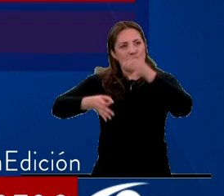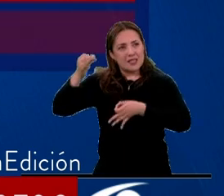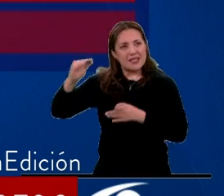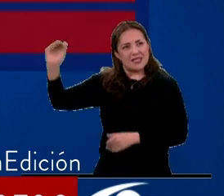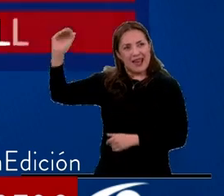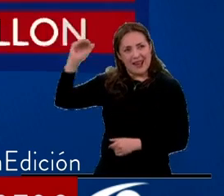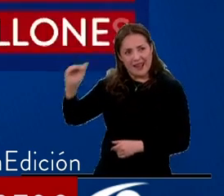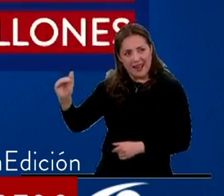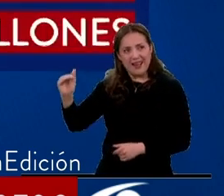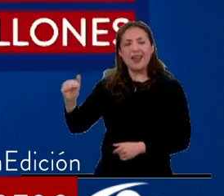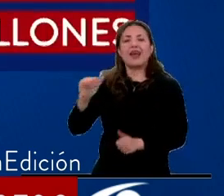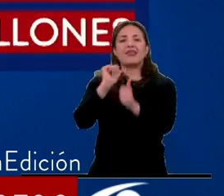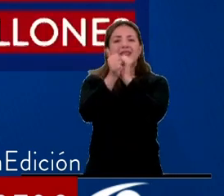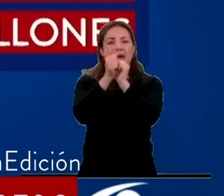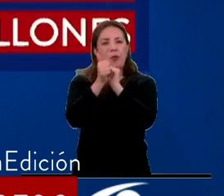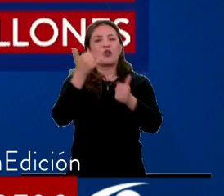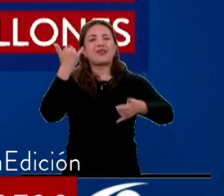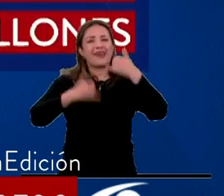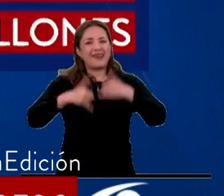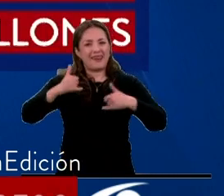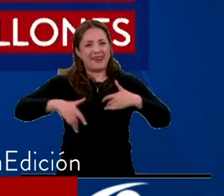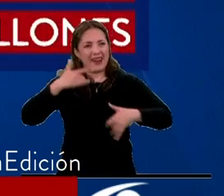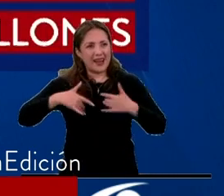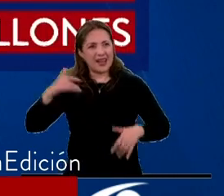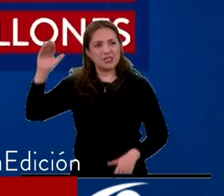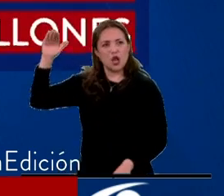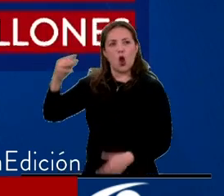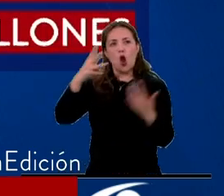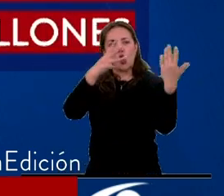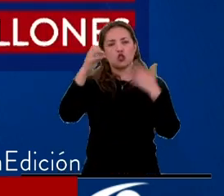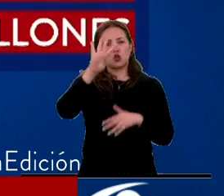mil millones de pesos; deporte y recreación, 848 mil millones de pesos.